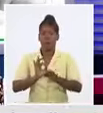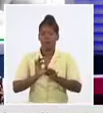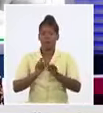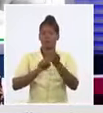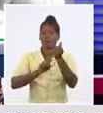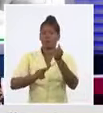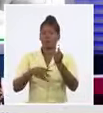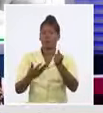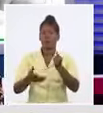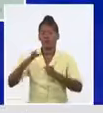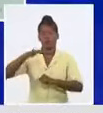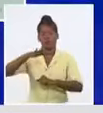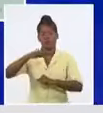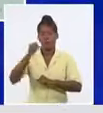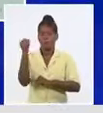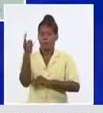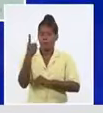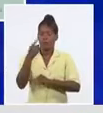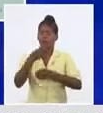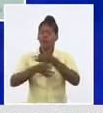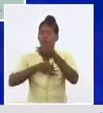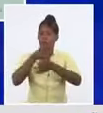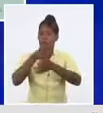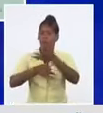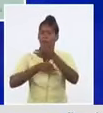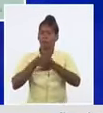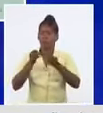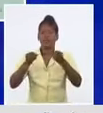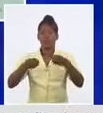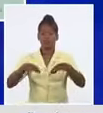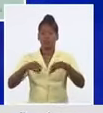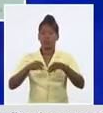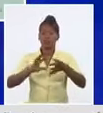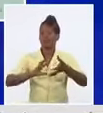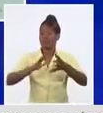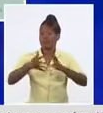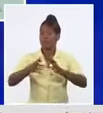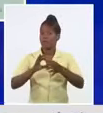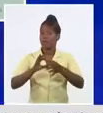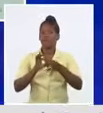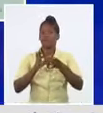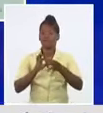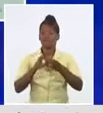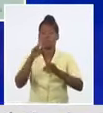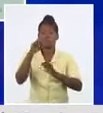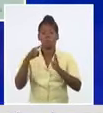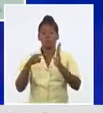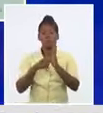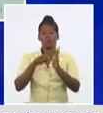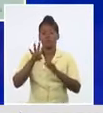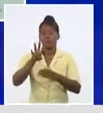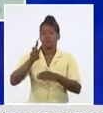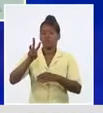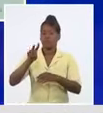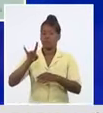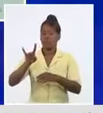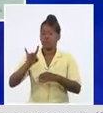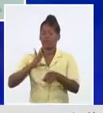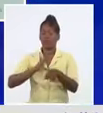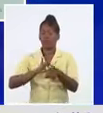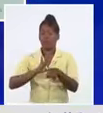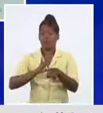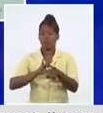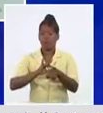de las provincias, Pinar del Río, hoy con una tensa situación epidemiológica. 1.439 casos autóctonos en